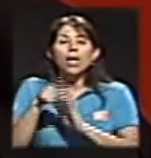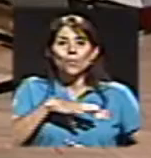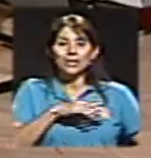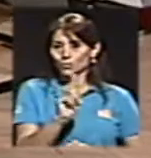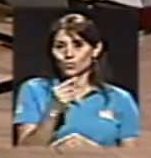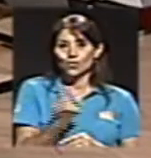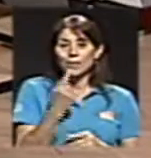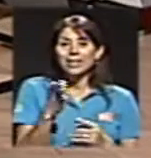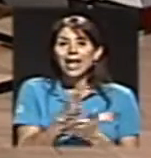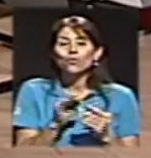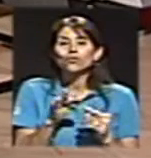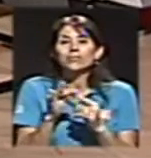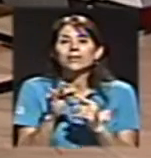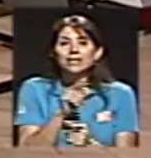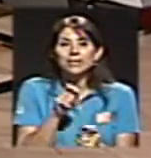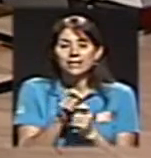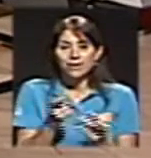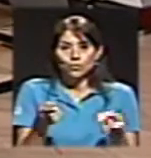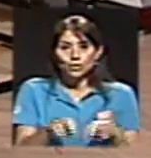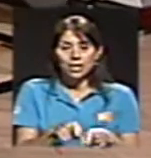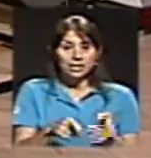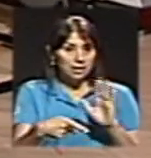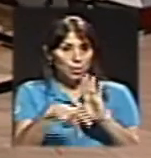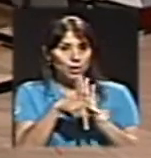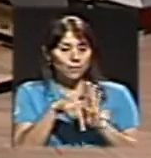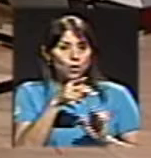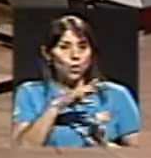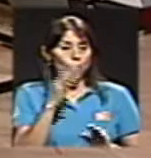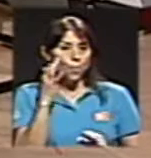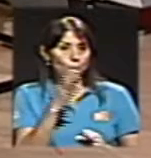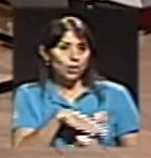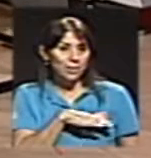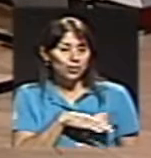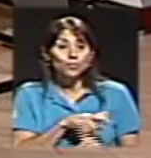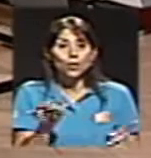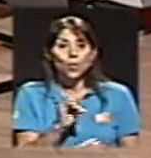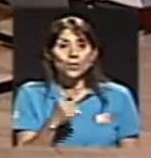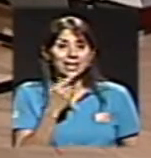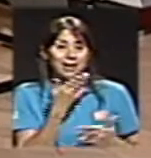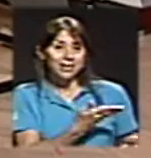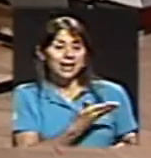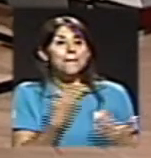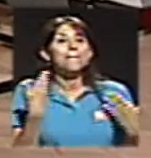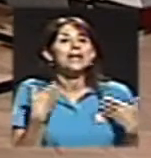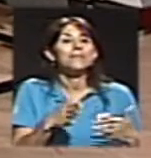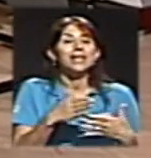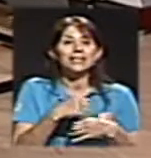muy específicos hay prohibición de comportamientos. Está, como planteaba Javier, más bien destinadas a crear incentivos,